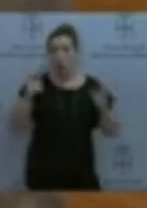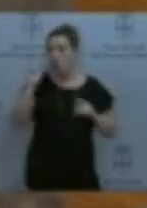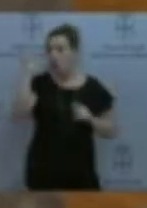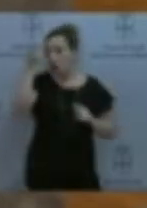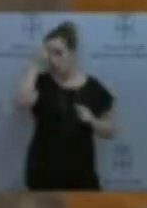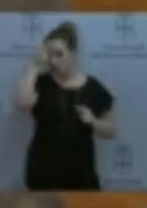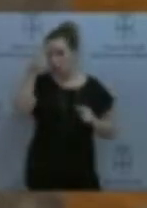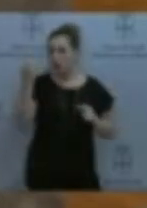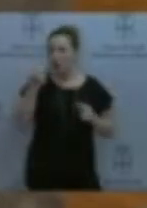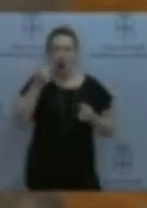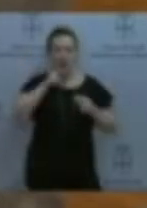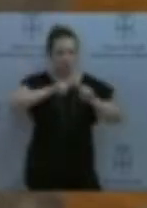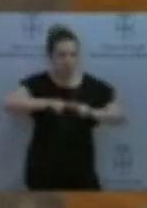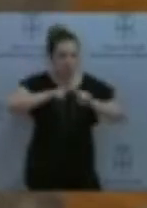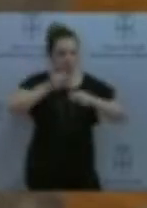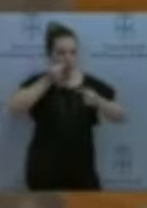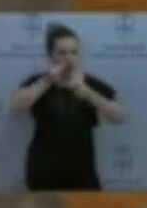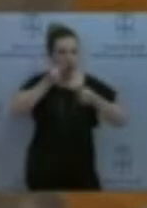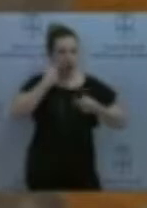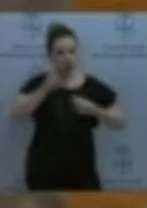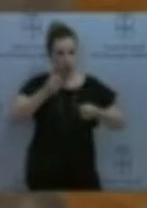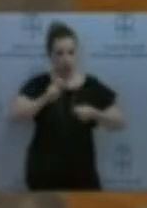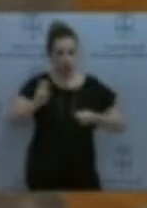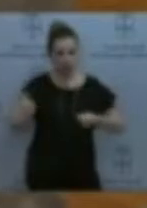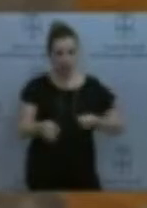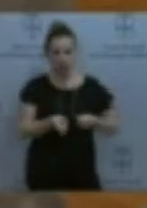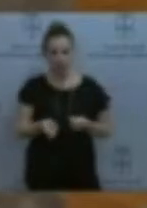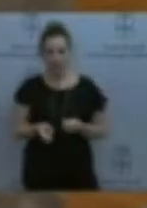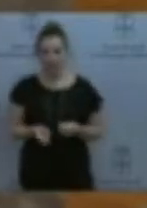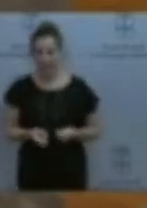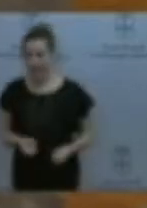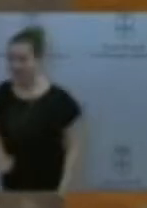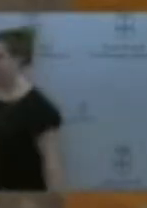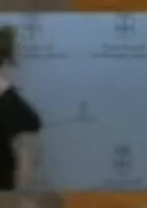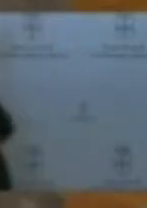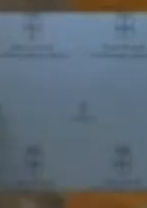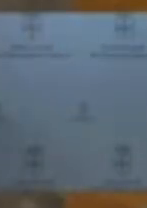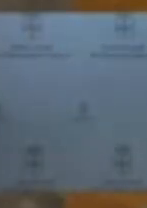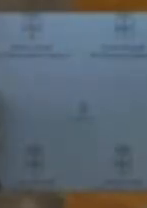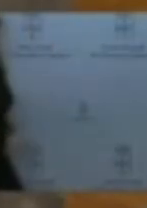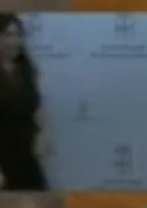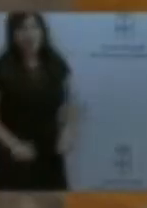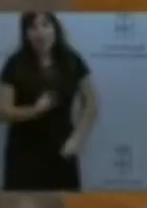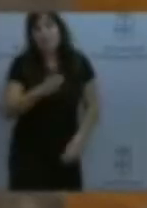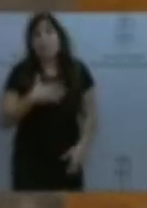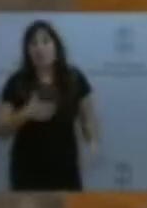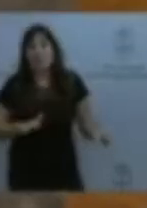controlados y evaluados adecuadamente, porque ello podría incidir en la reducción de la parte fija de nuestras